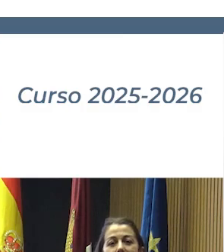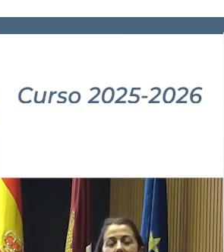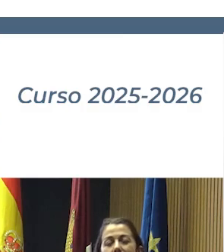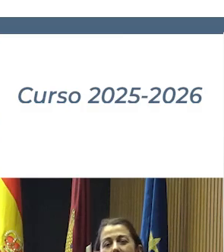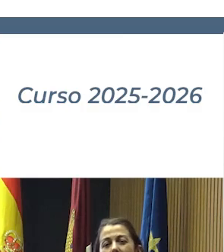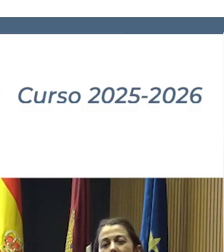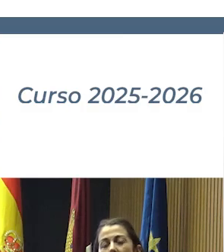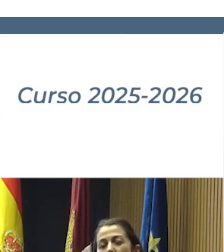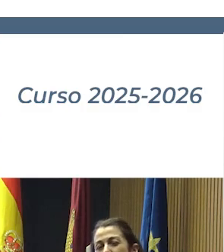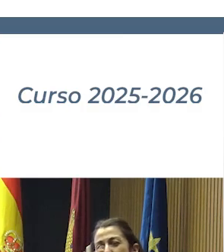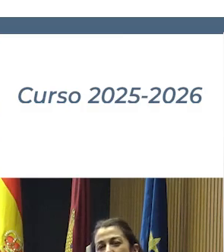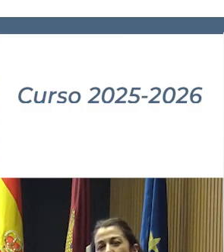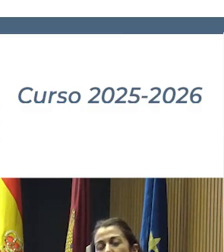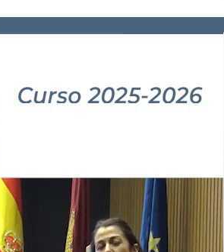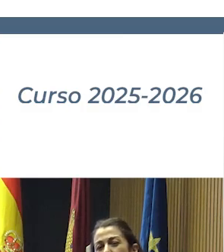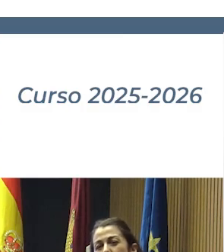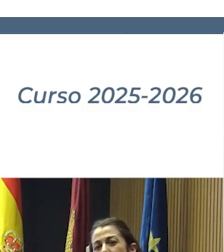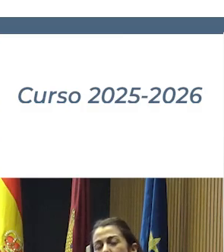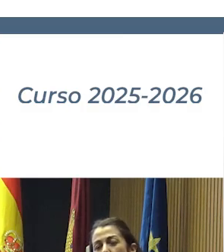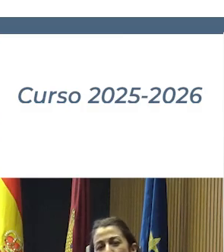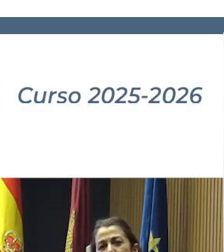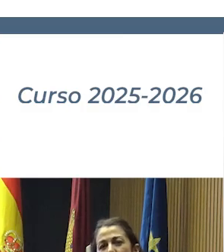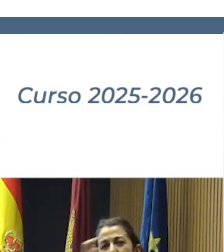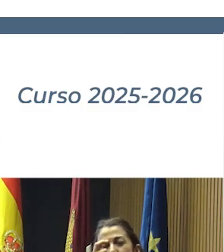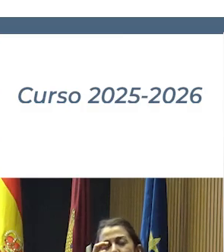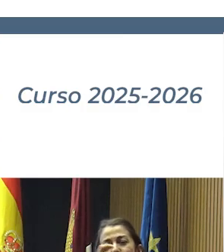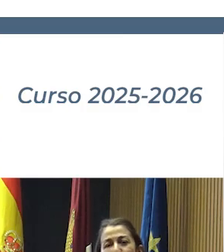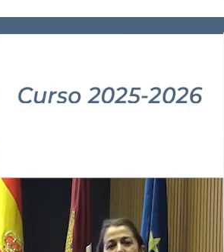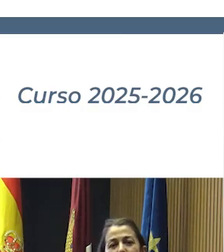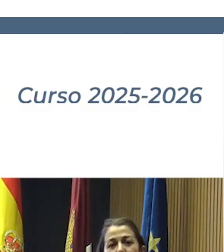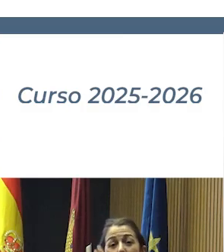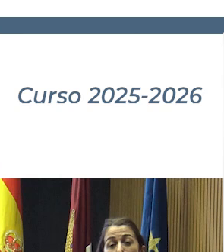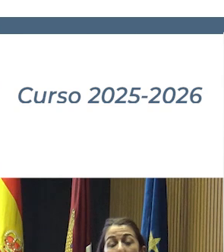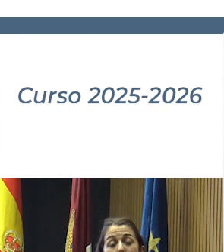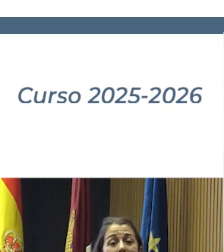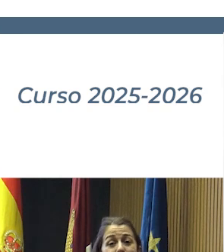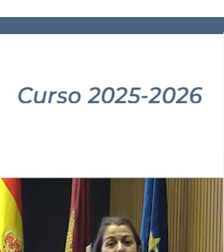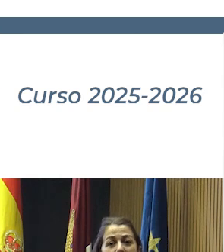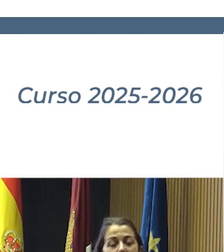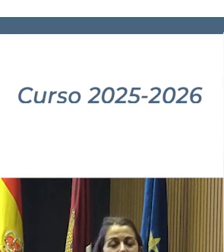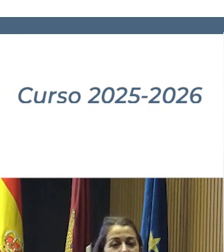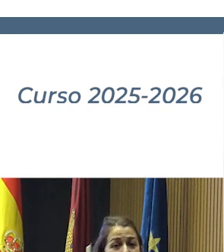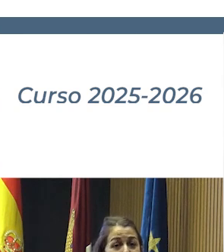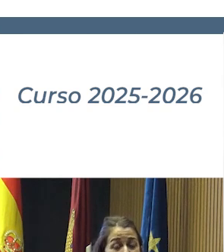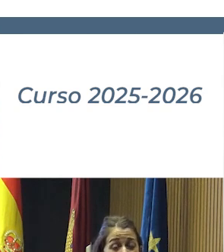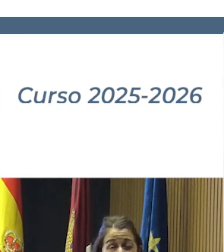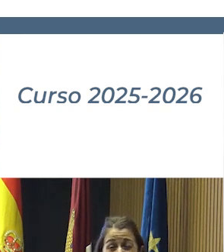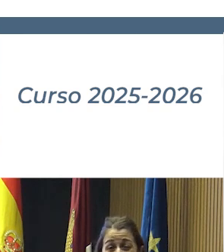en la primera convocatoria nacional que hizo la Fundación de la Asociación Española contra el Cáncer a cátedras en España, que fue el año